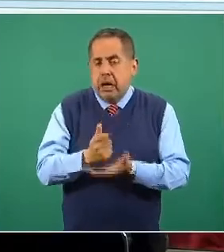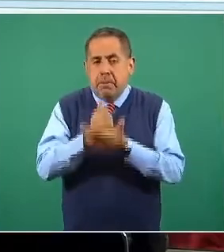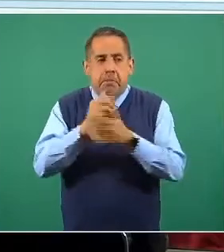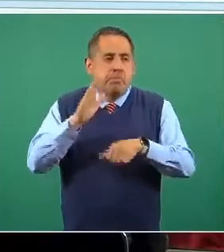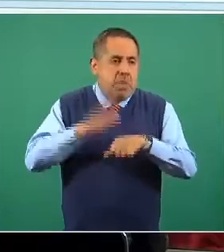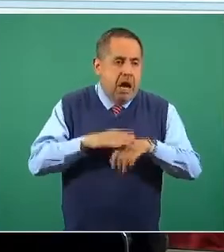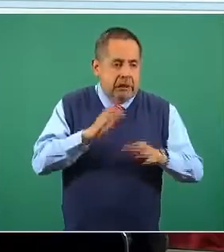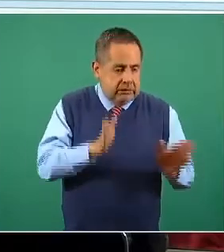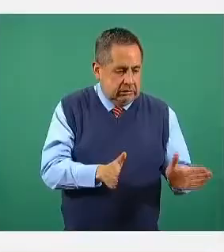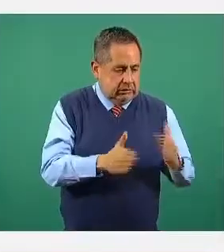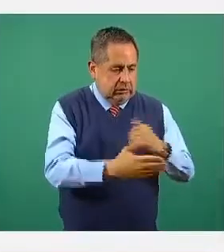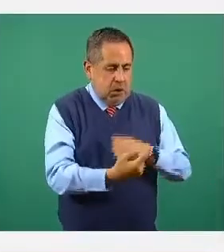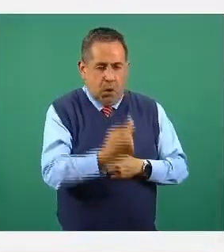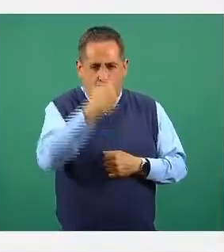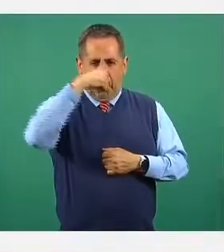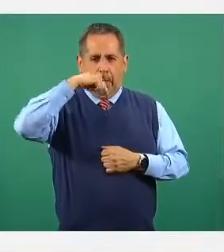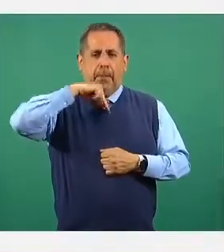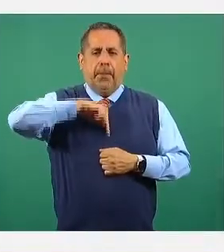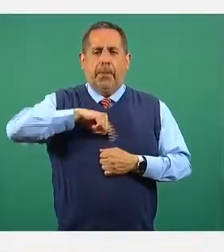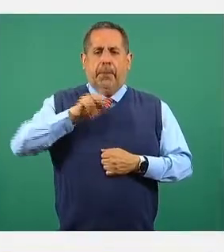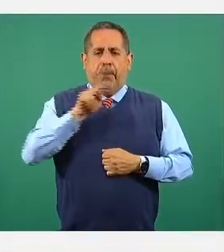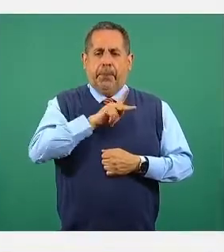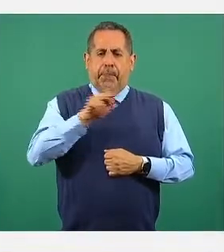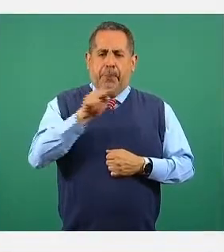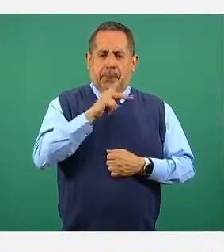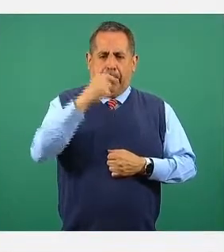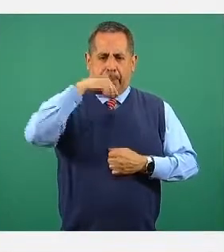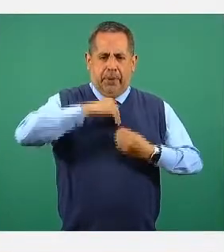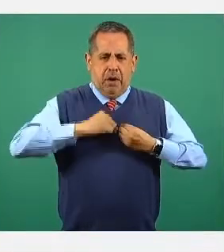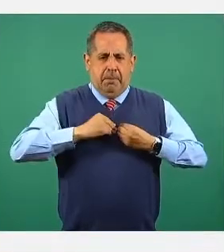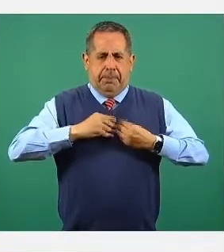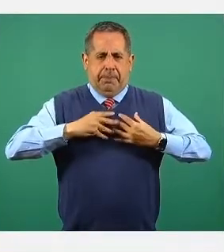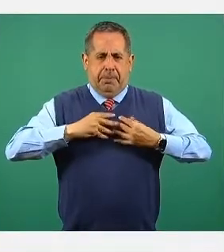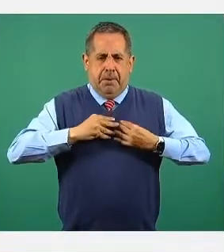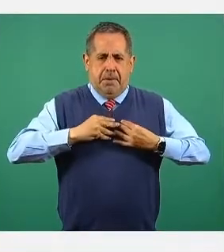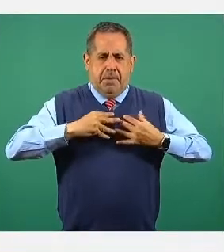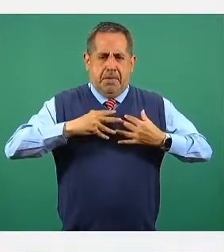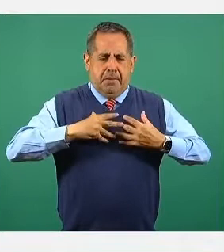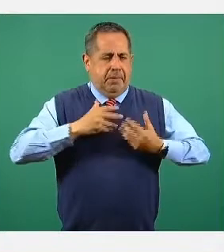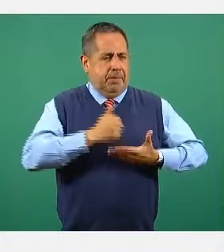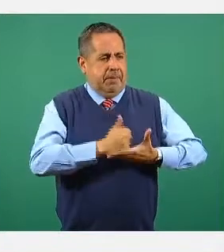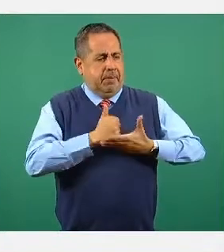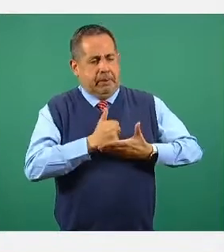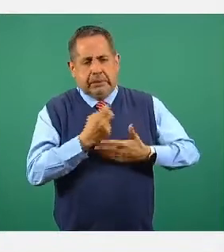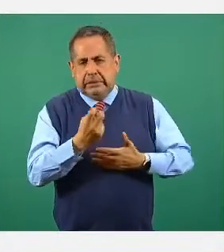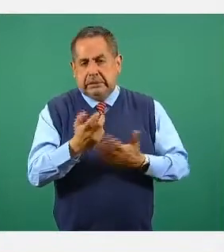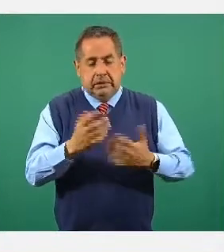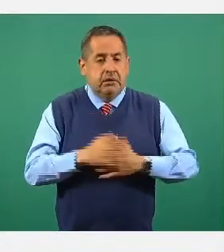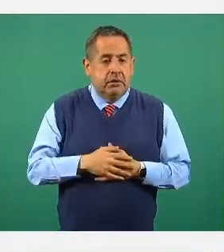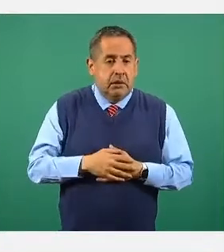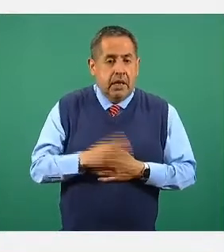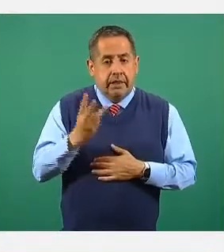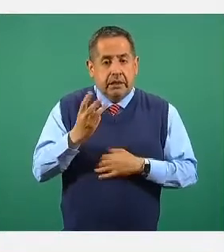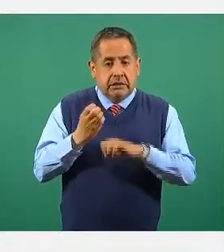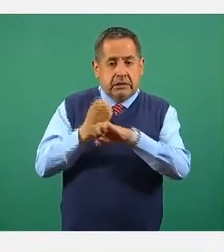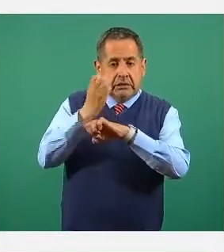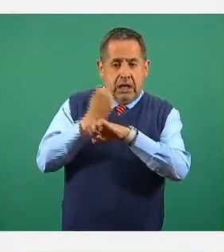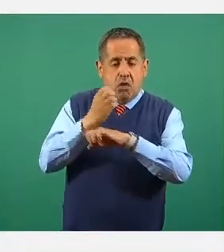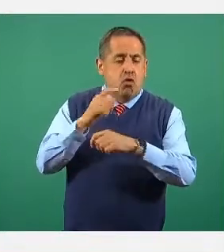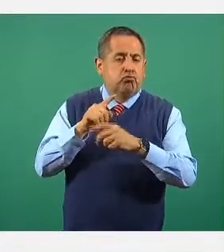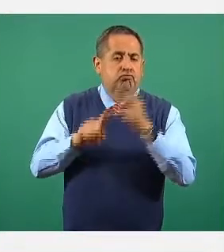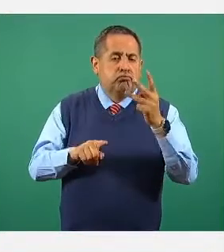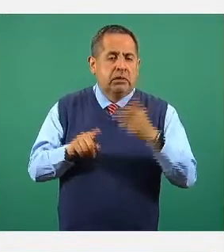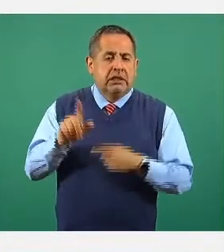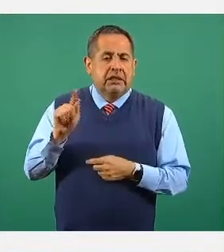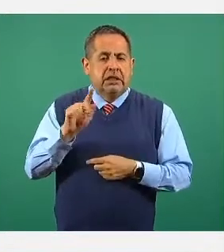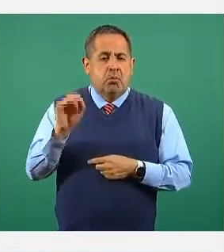equipo, de un ventilador mecánico para poder asistir precisamente su respiración. 3 entidades en el rango mayor